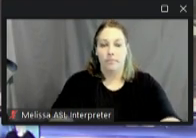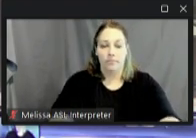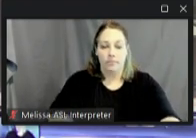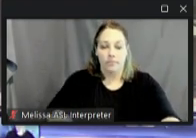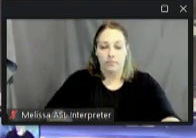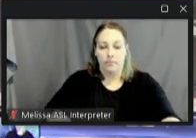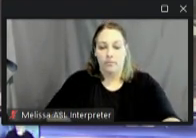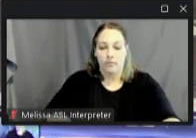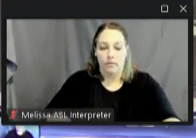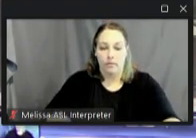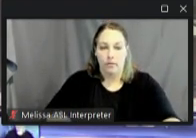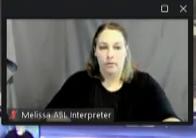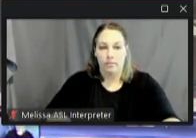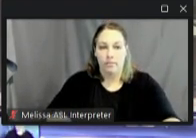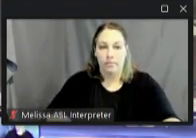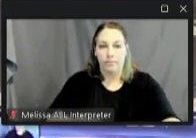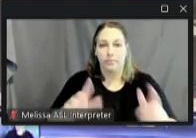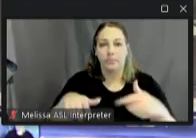López.